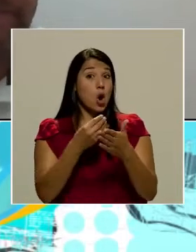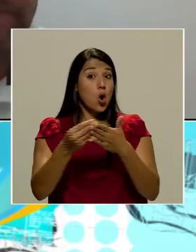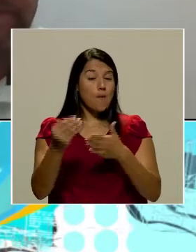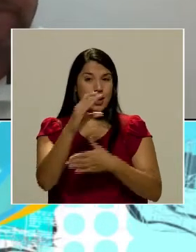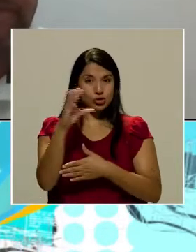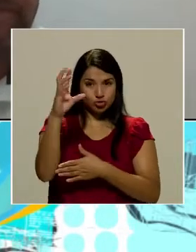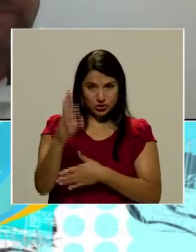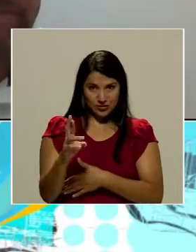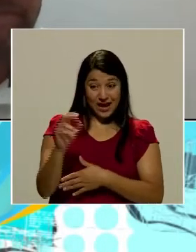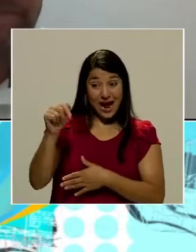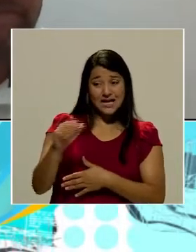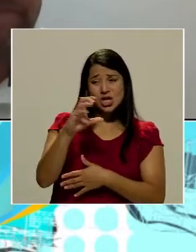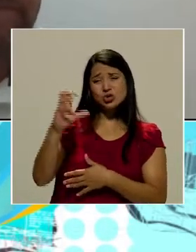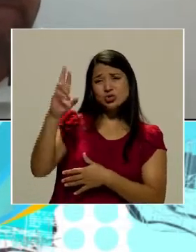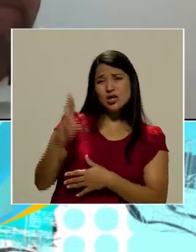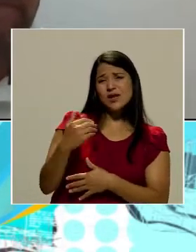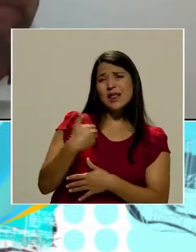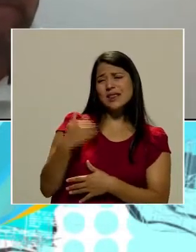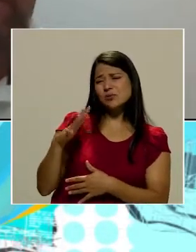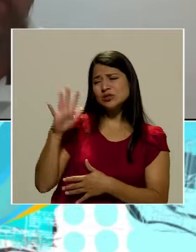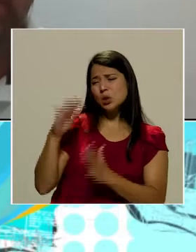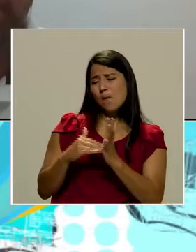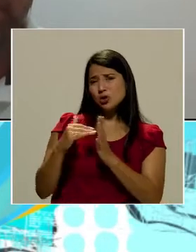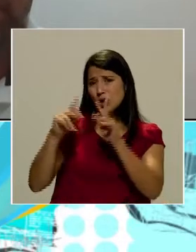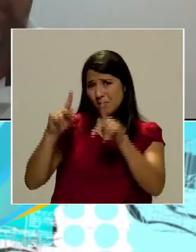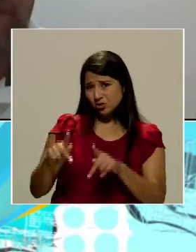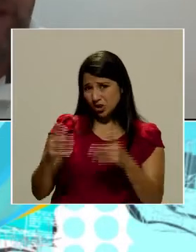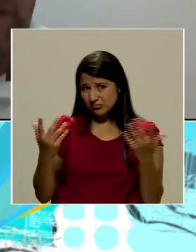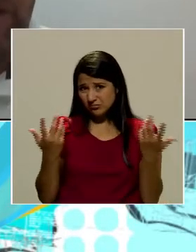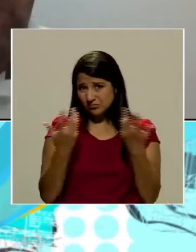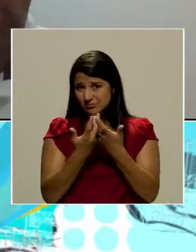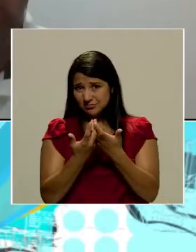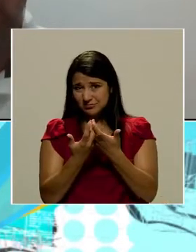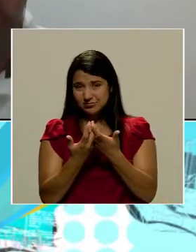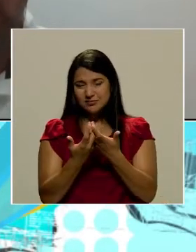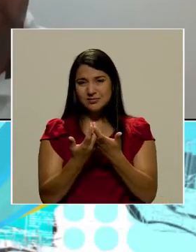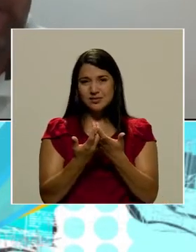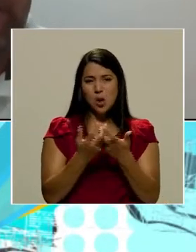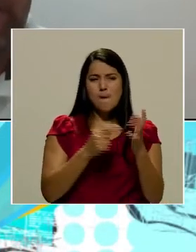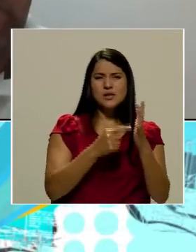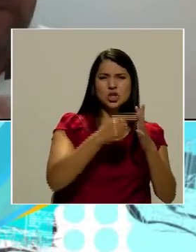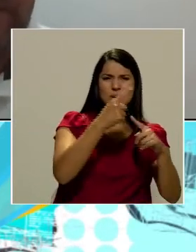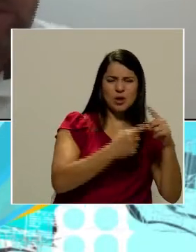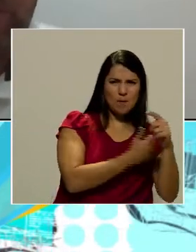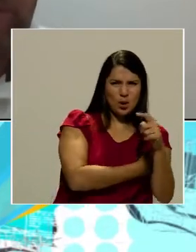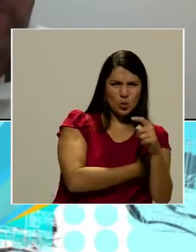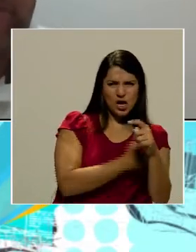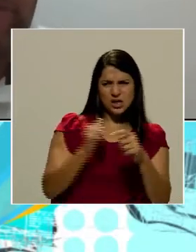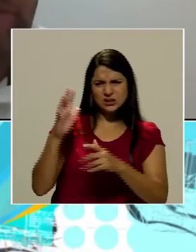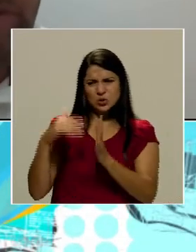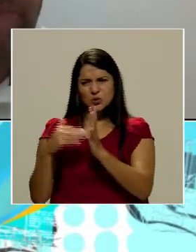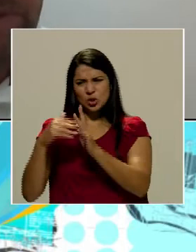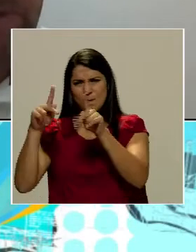ronda los 5 millones de personas. ¿Alcanza? Bueno, precisamente estuve haciendo unos